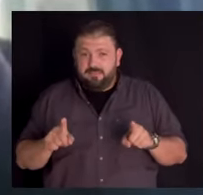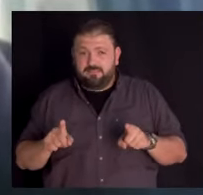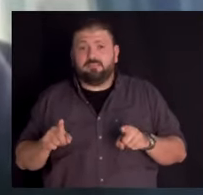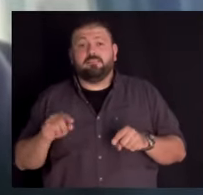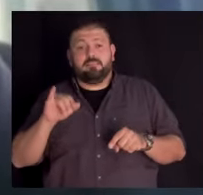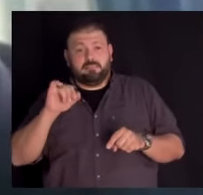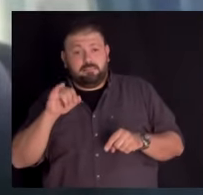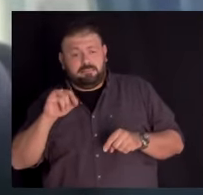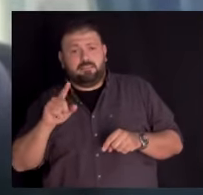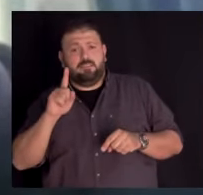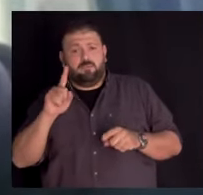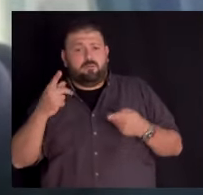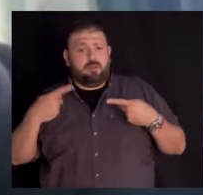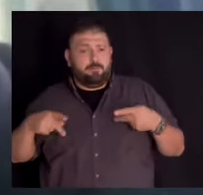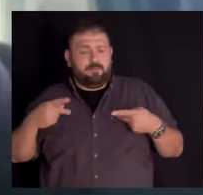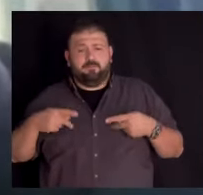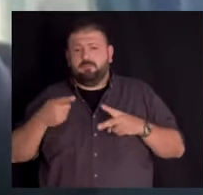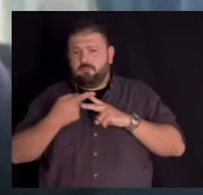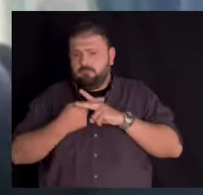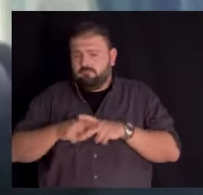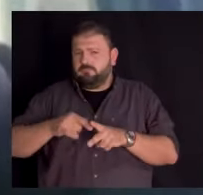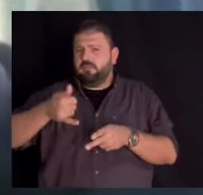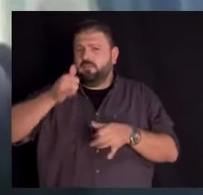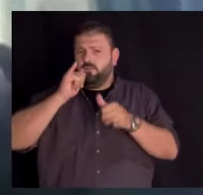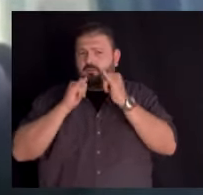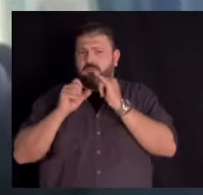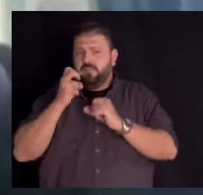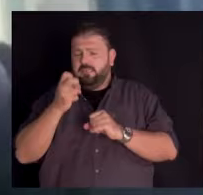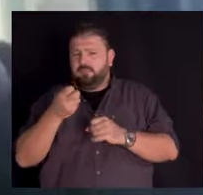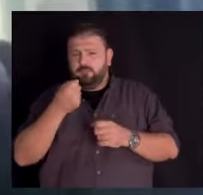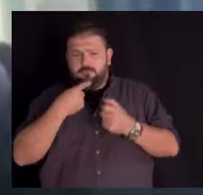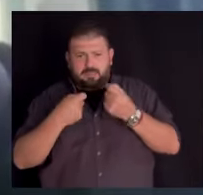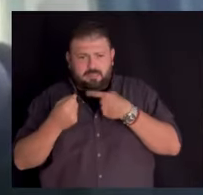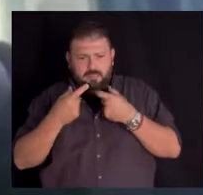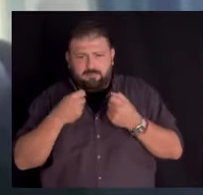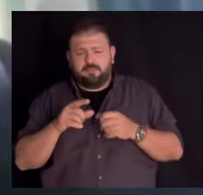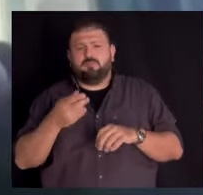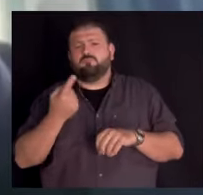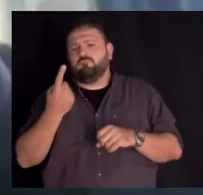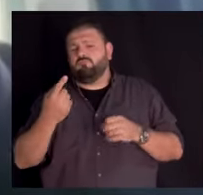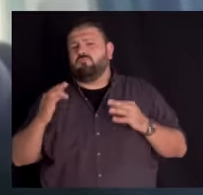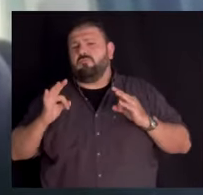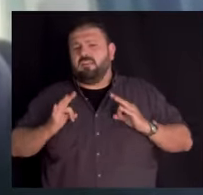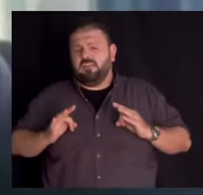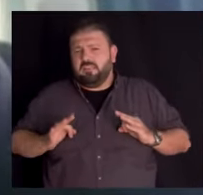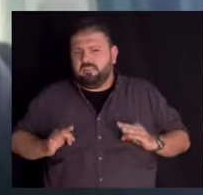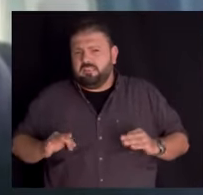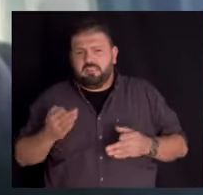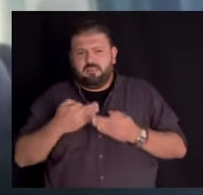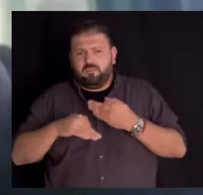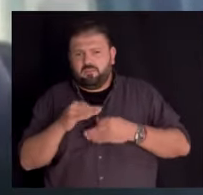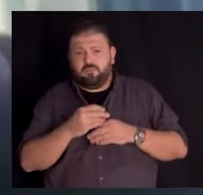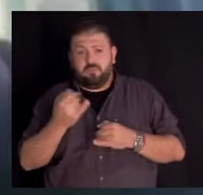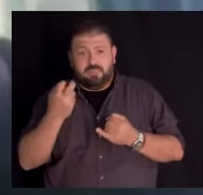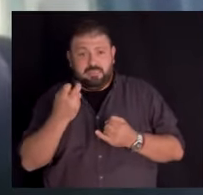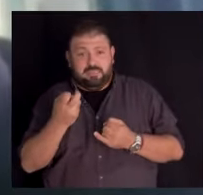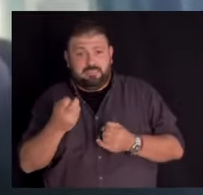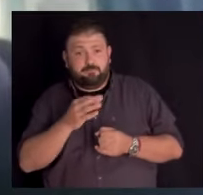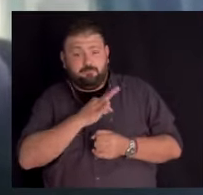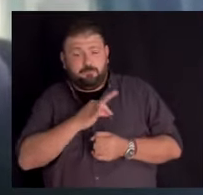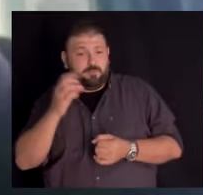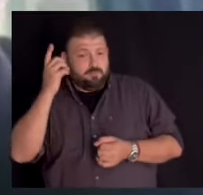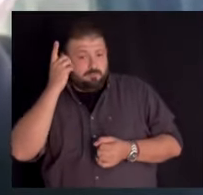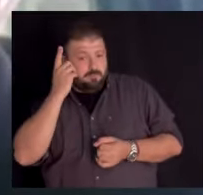si alguna persona está tomando algún medicamento, algún tranquilizante, algún ansiolítico, con eso pueden